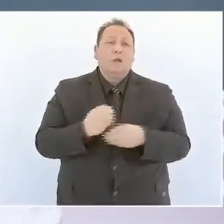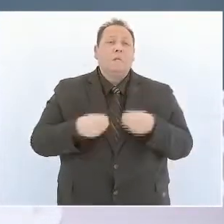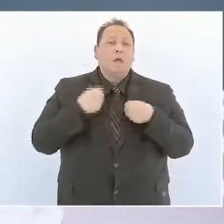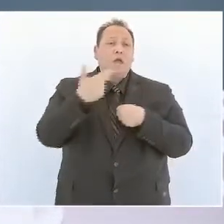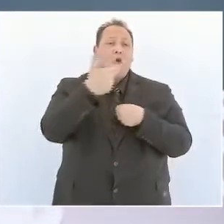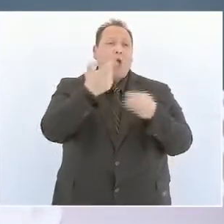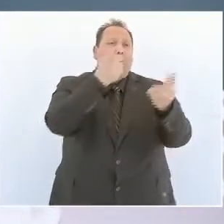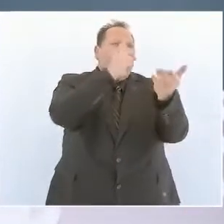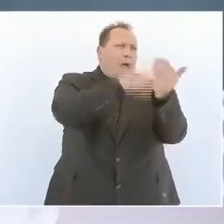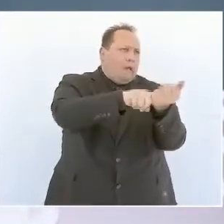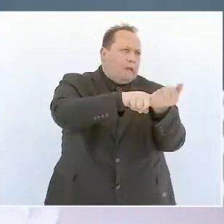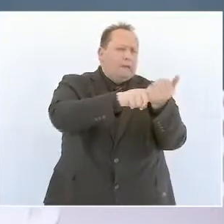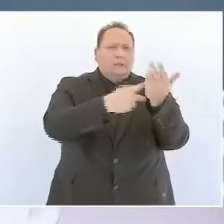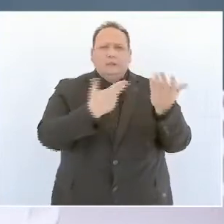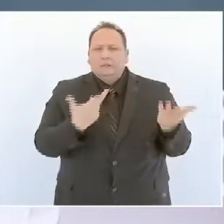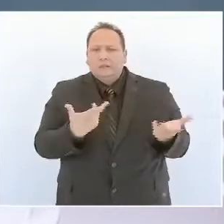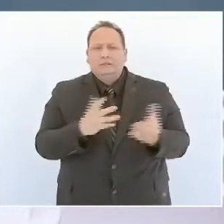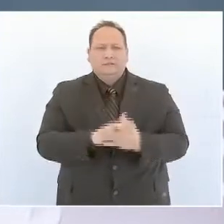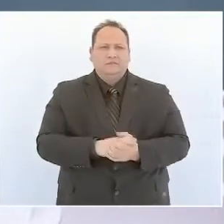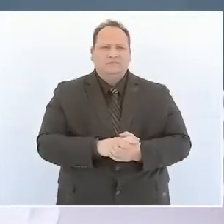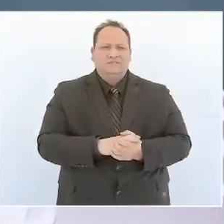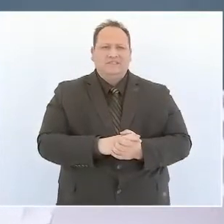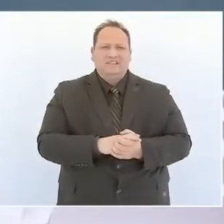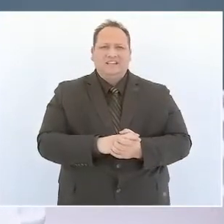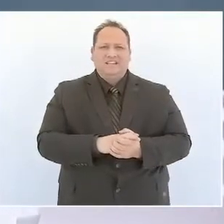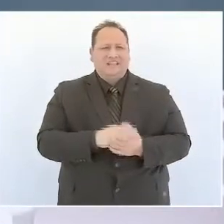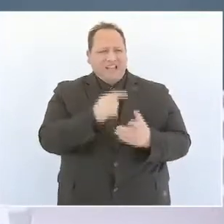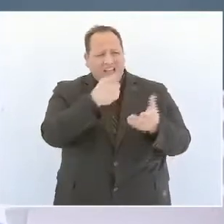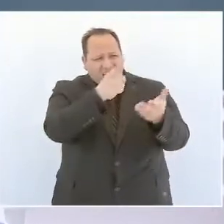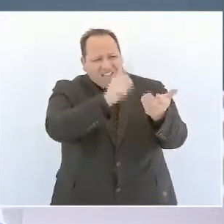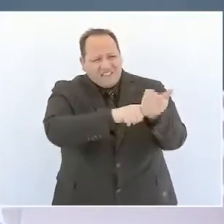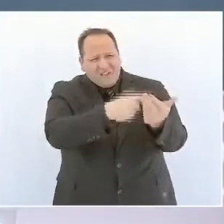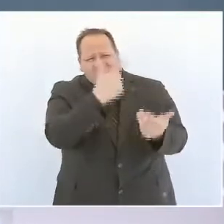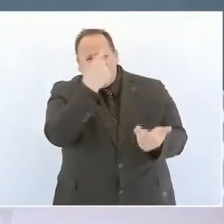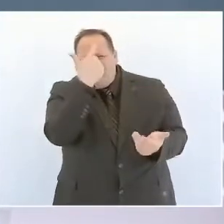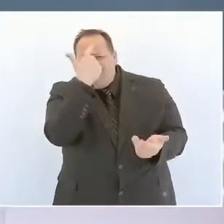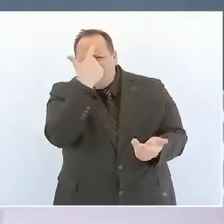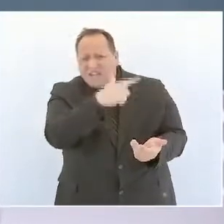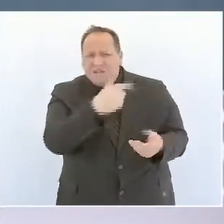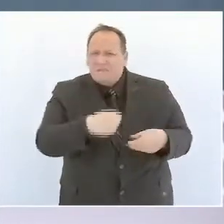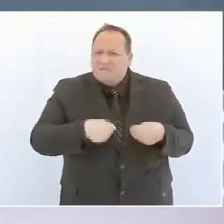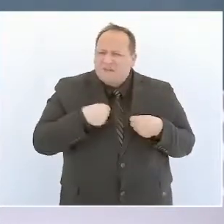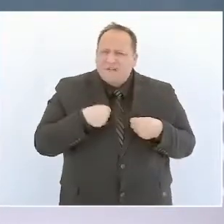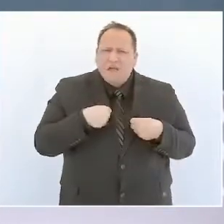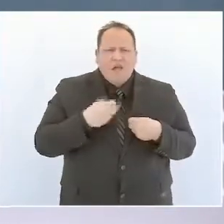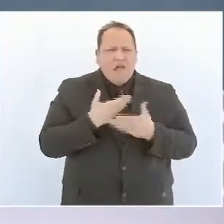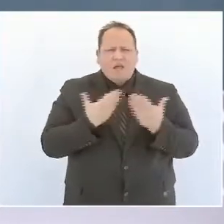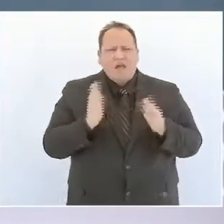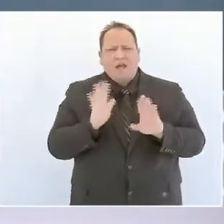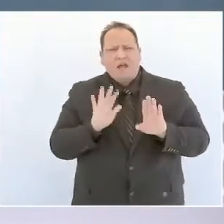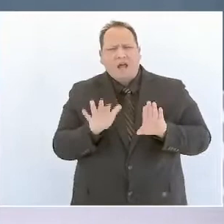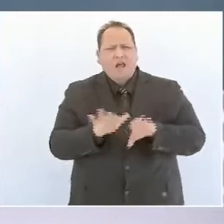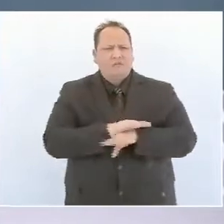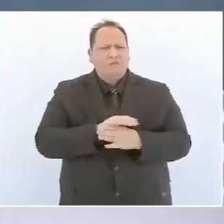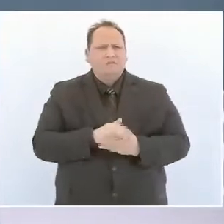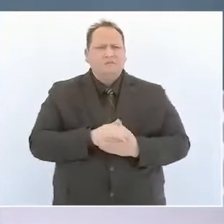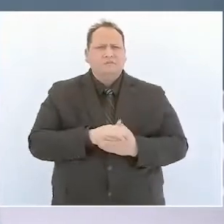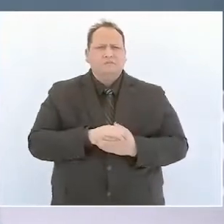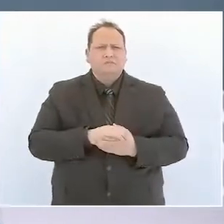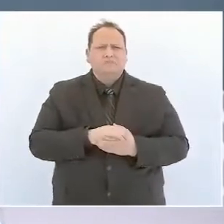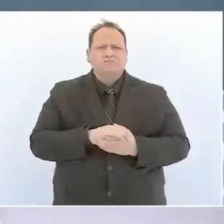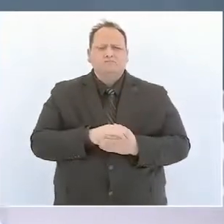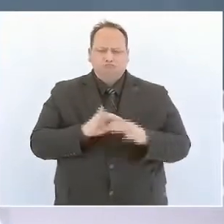en hoteles, en situaciones deplorables. Ahora no. Esta es